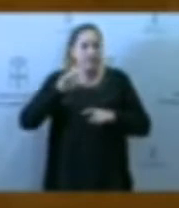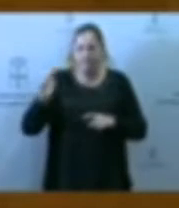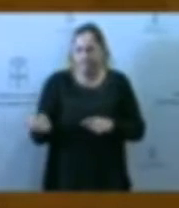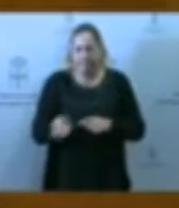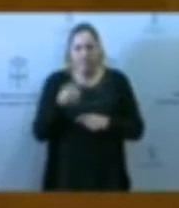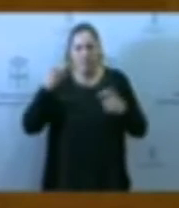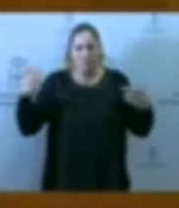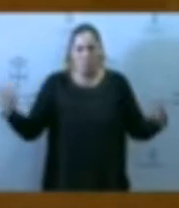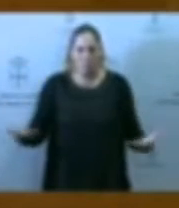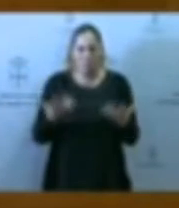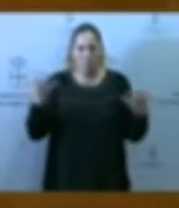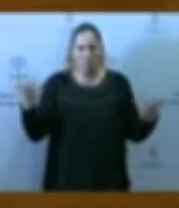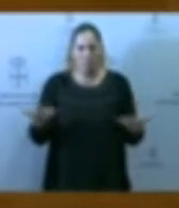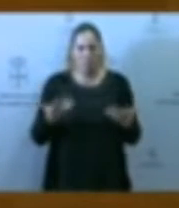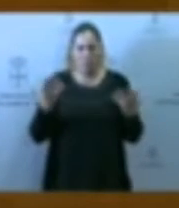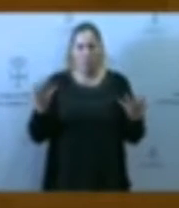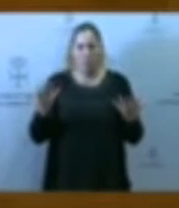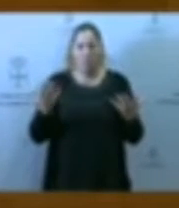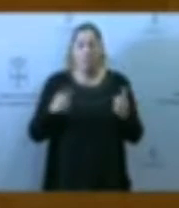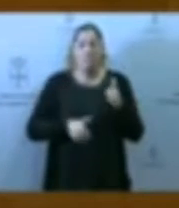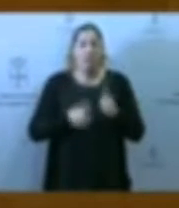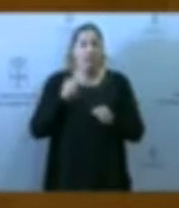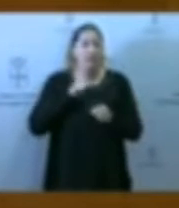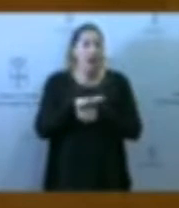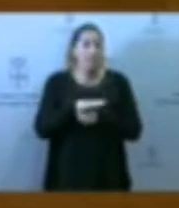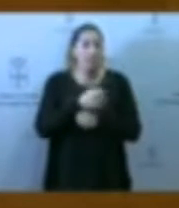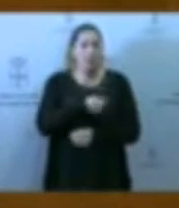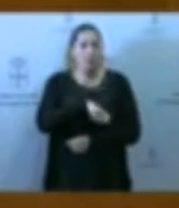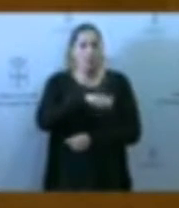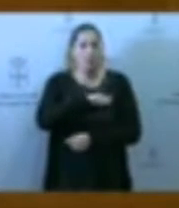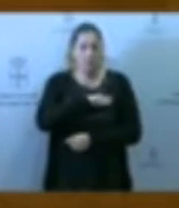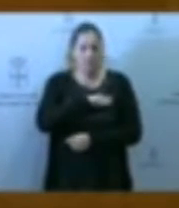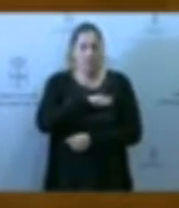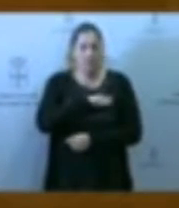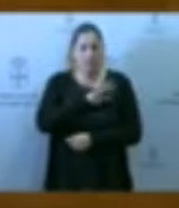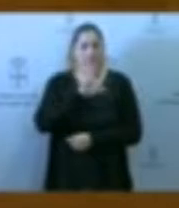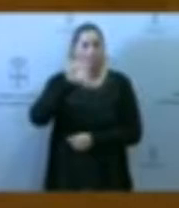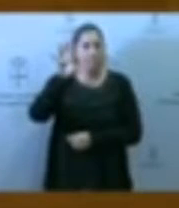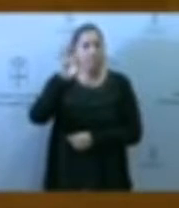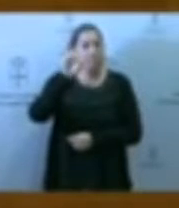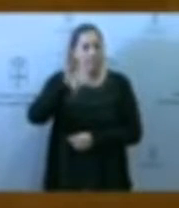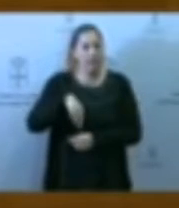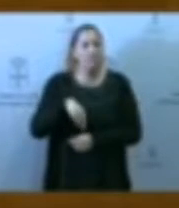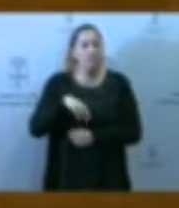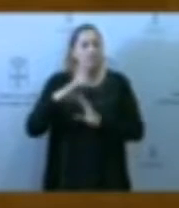esperar. Y en el ámbito nacional también fue unánime